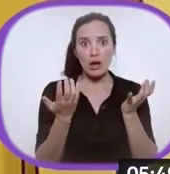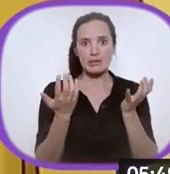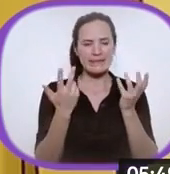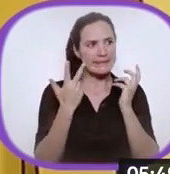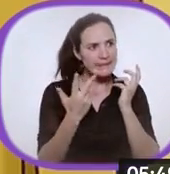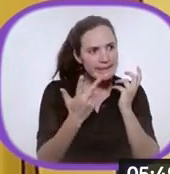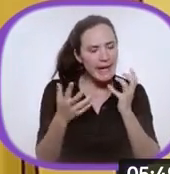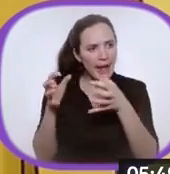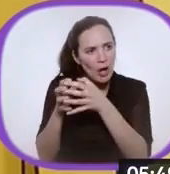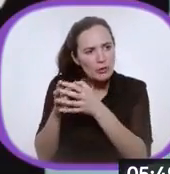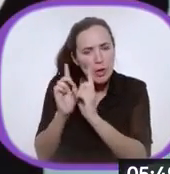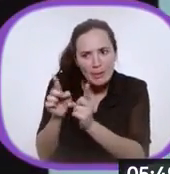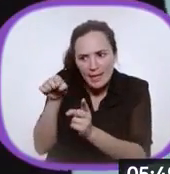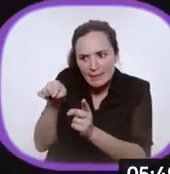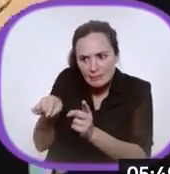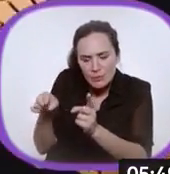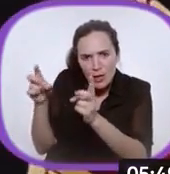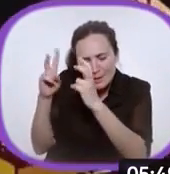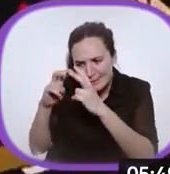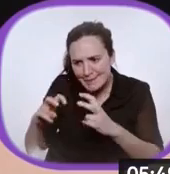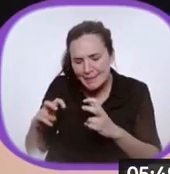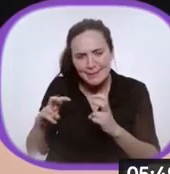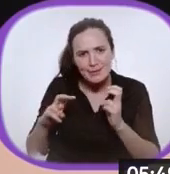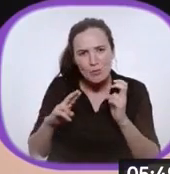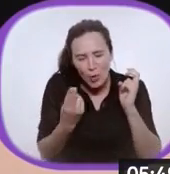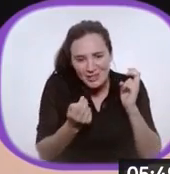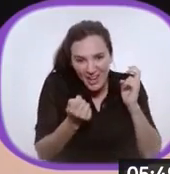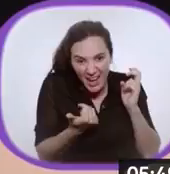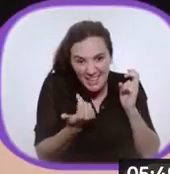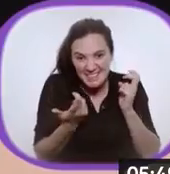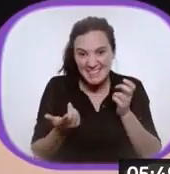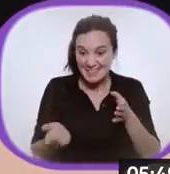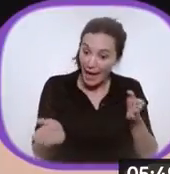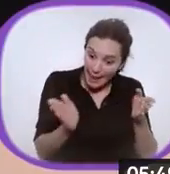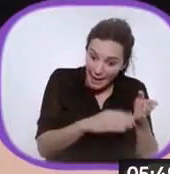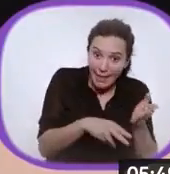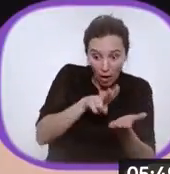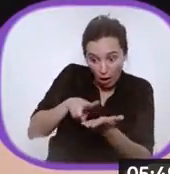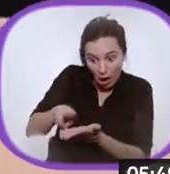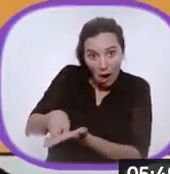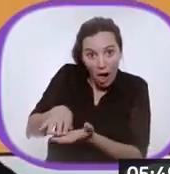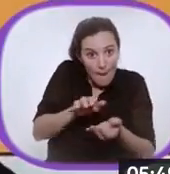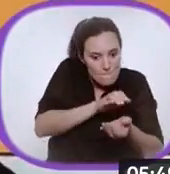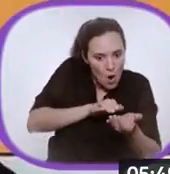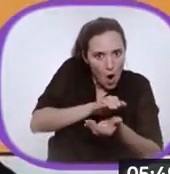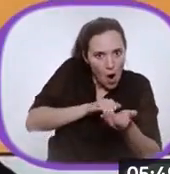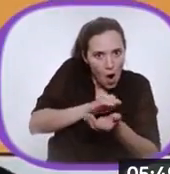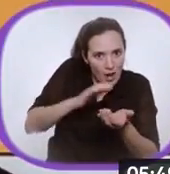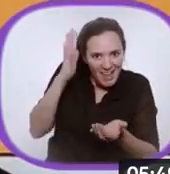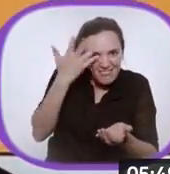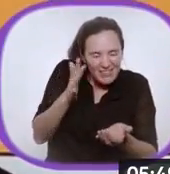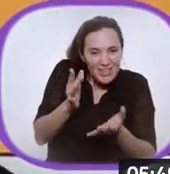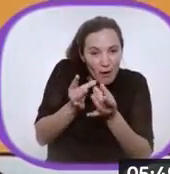en coma. Es muy extraño. Mira esto, hallado al lado de las víctimas. ¿Eh? Fragmentos de bola de